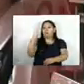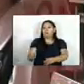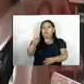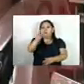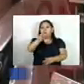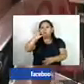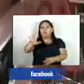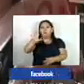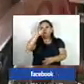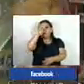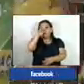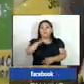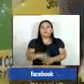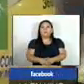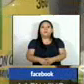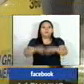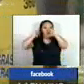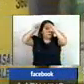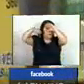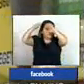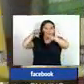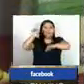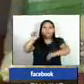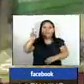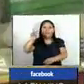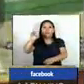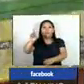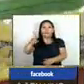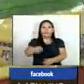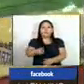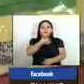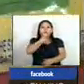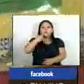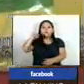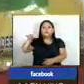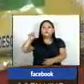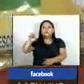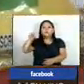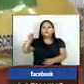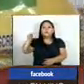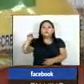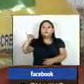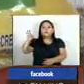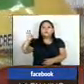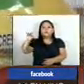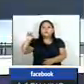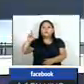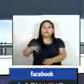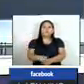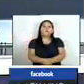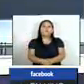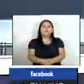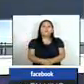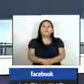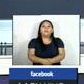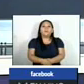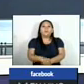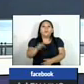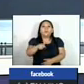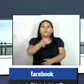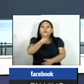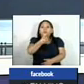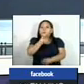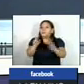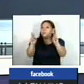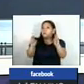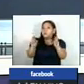de febrero. Con imágenes de Eber Ábalos, Jennifer Flores, Noticiero Hechos. Ahora vamos a revisar algunos